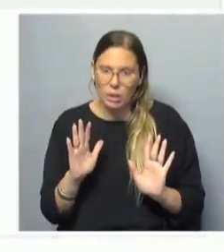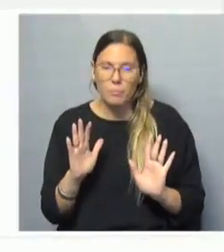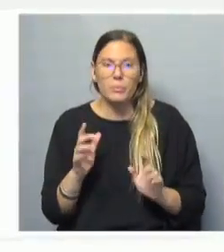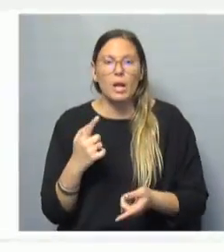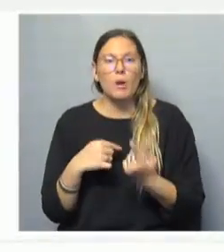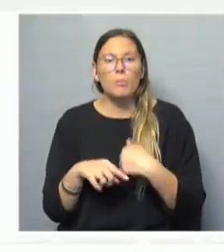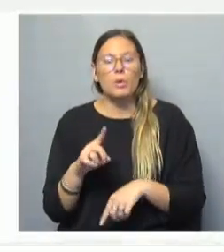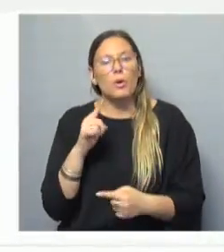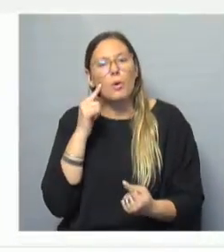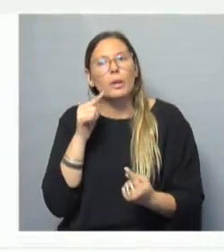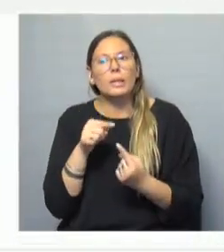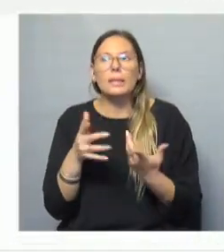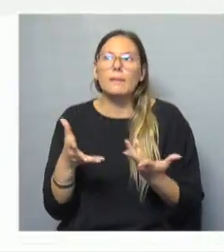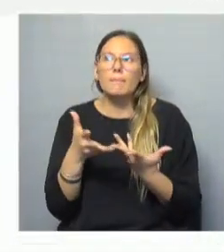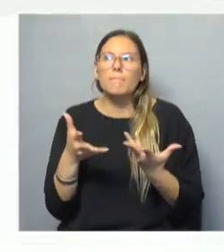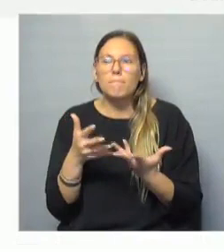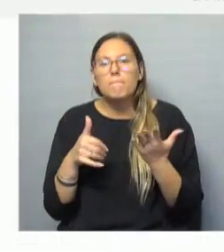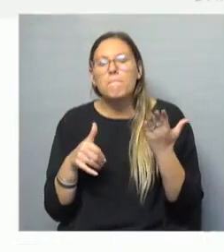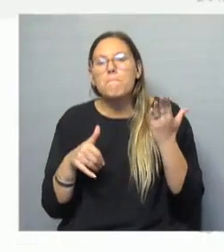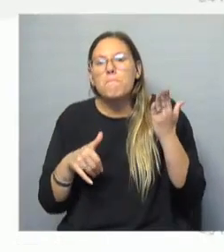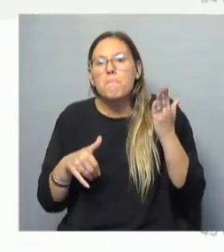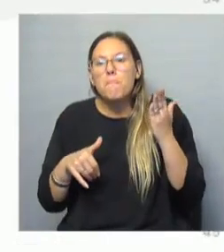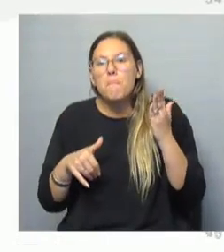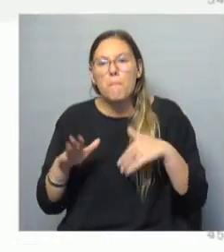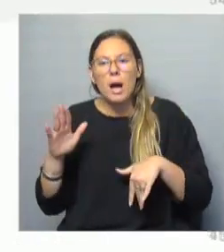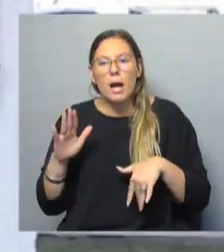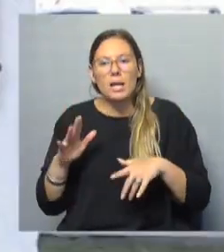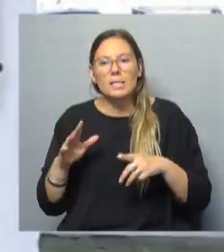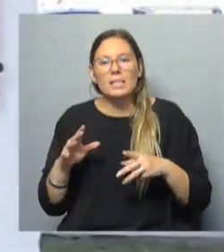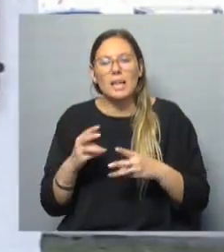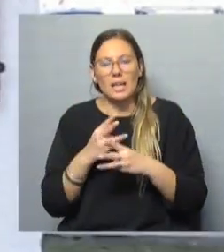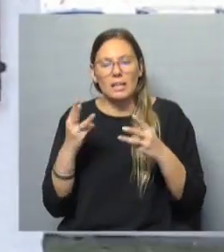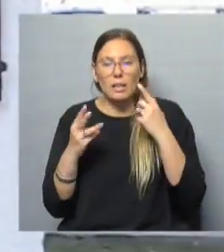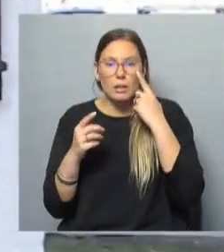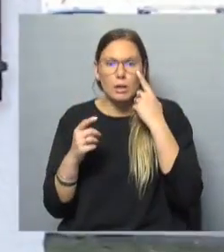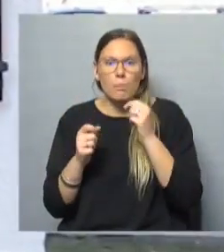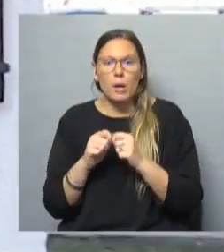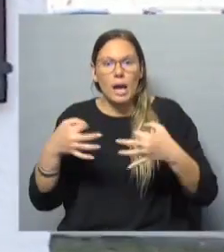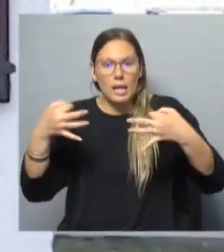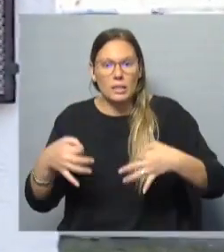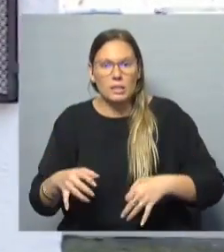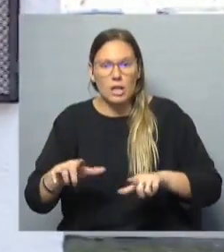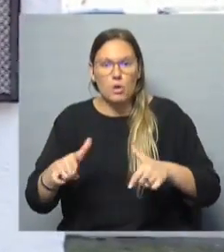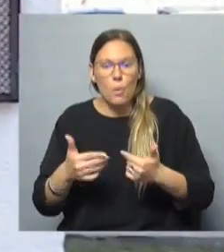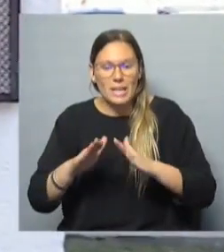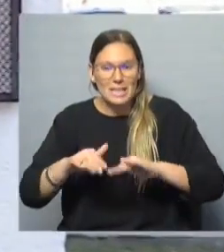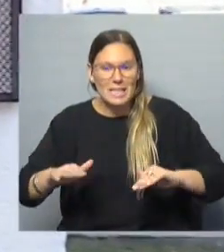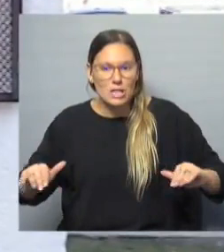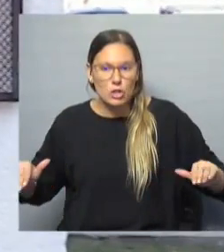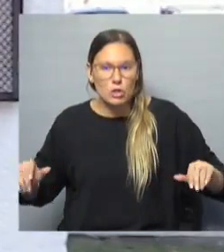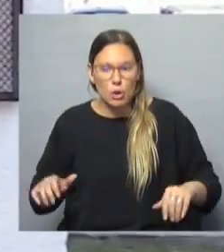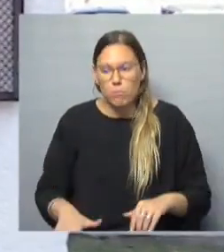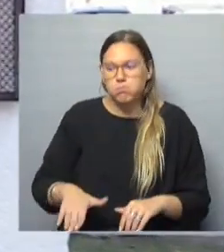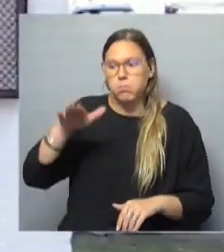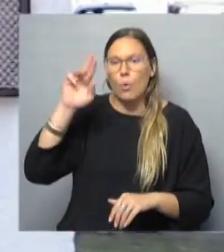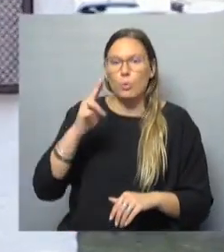Pero nuestra visión, o quizá nuestro objetivo un poco más macro, más grande, es garantizar que no haya ningún niño ni niña que crezca en el